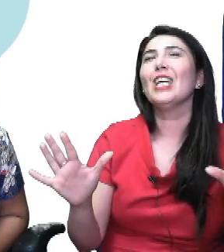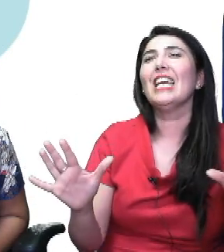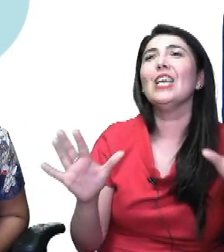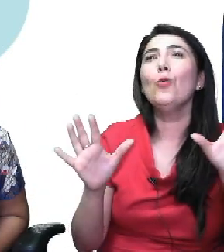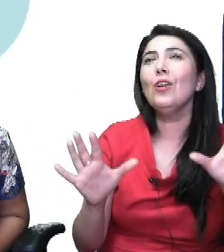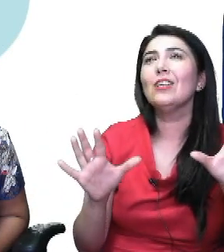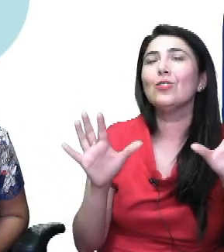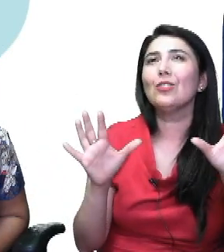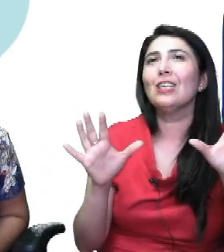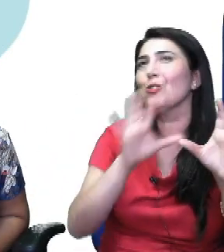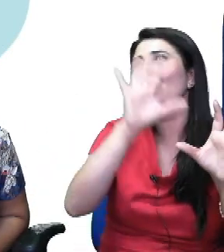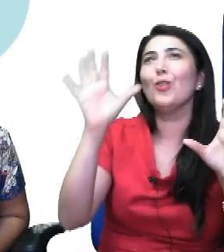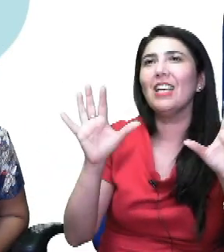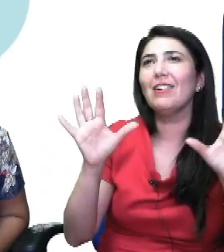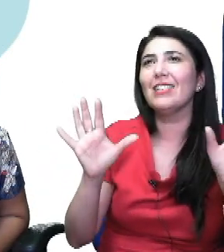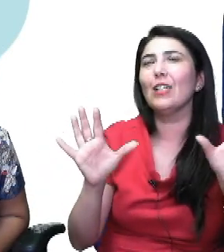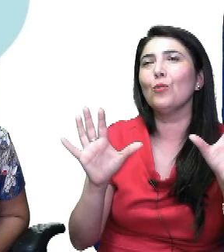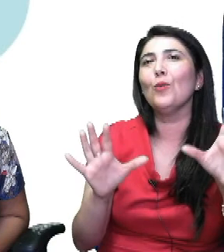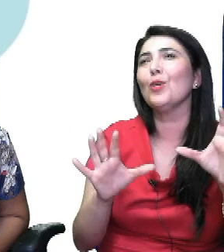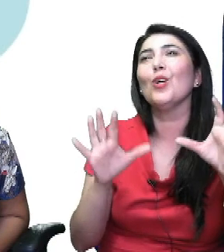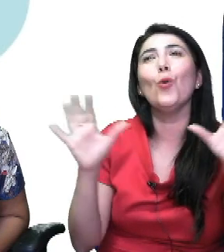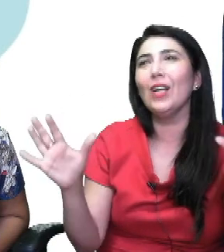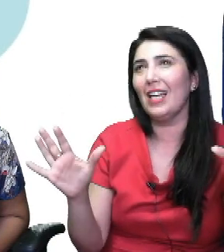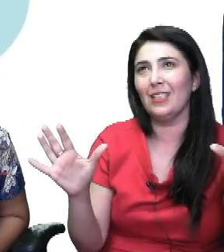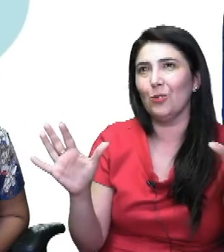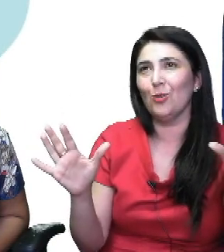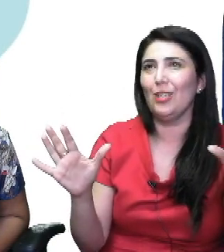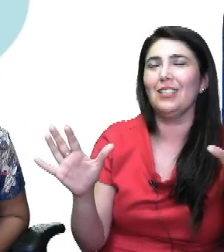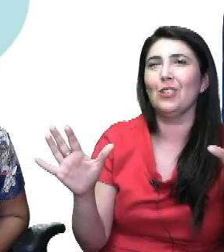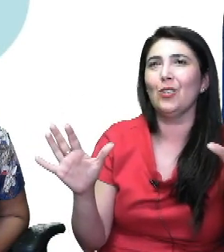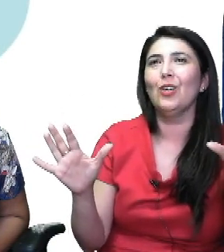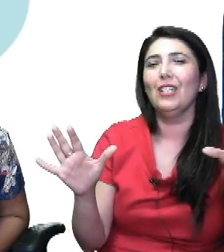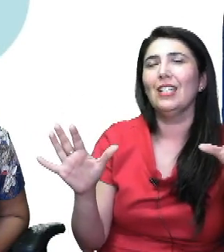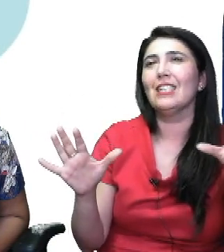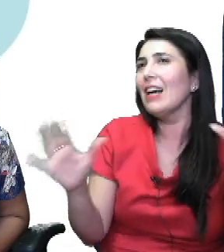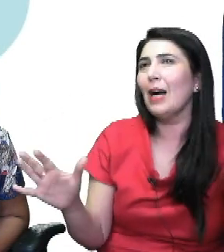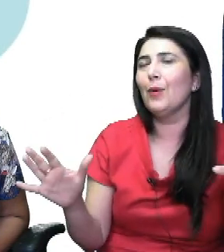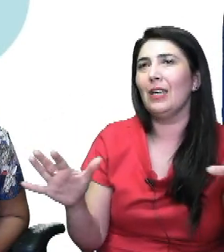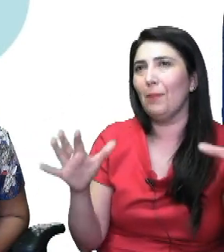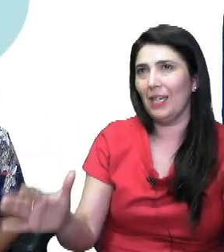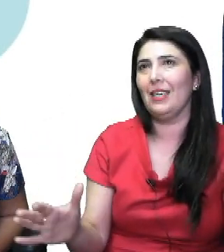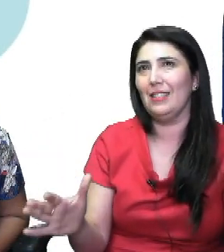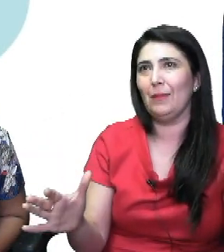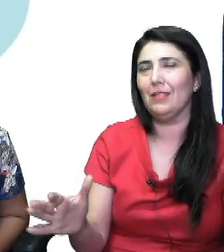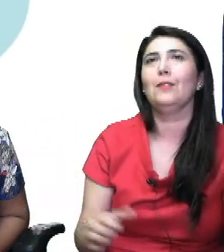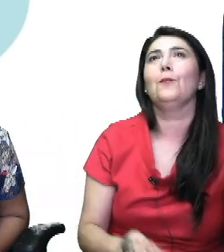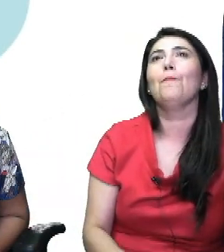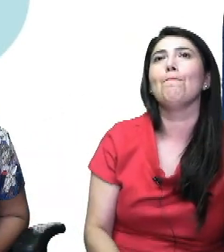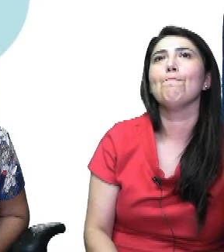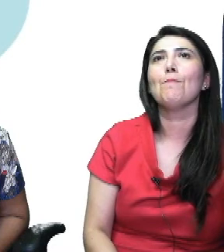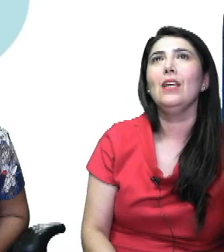puesto que ninguno de estos 8 ejes va a ser asumido por ninguna de las instituciones, ¿cierto?, que trabajamos en el país en este tema,